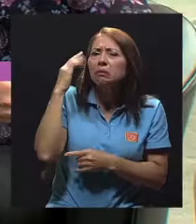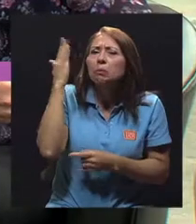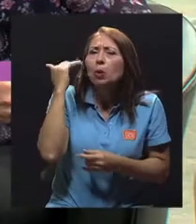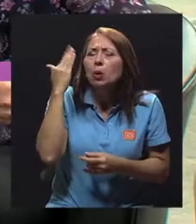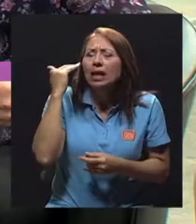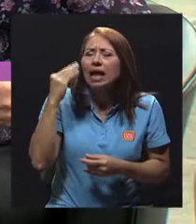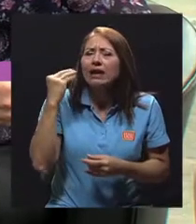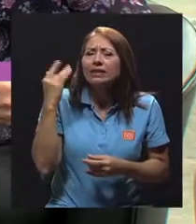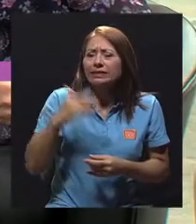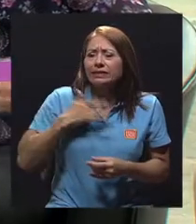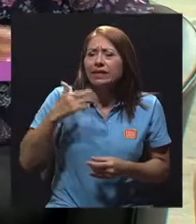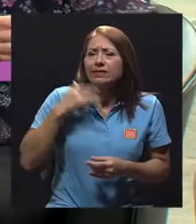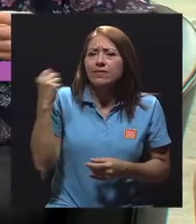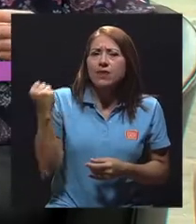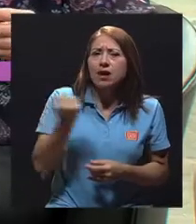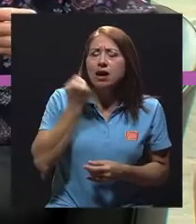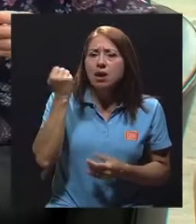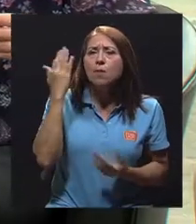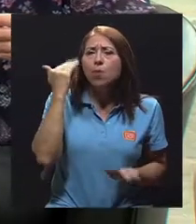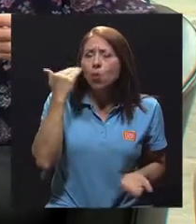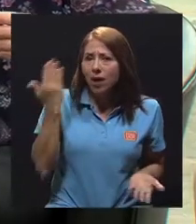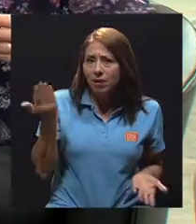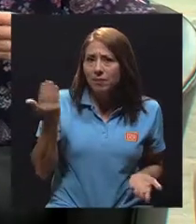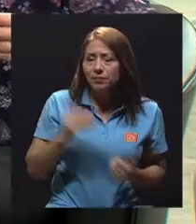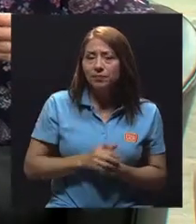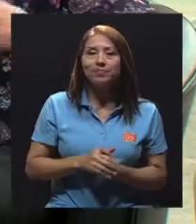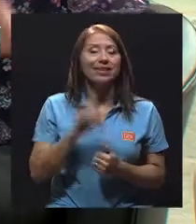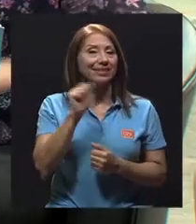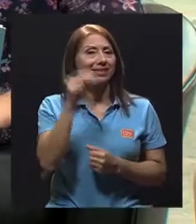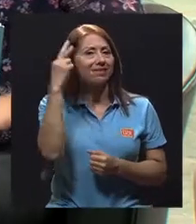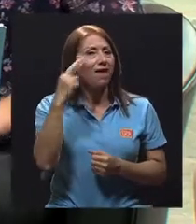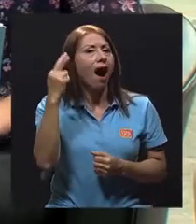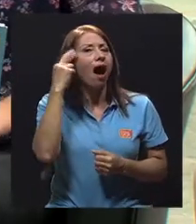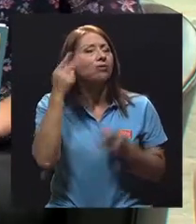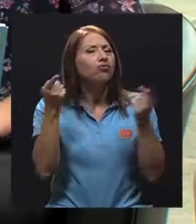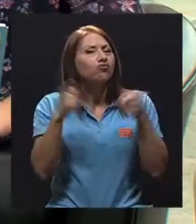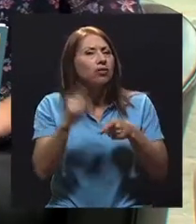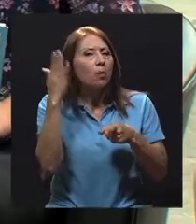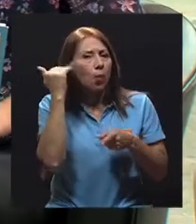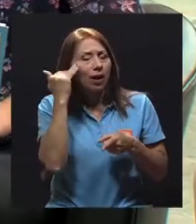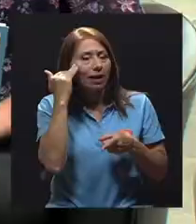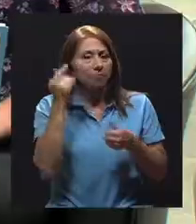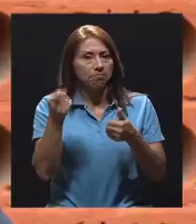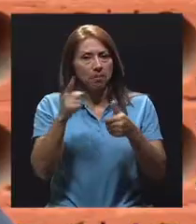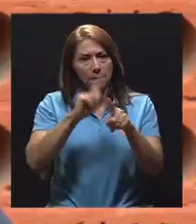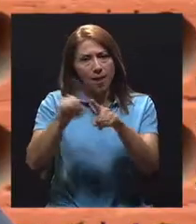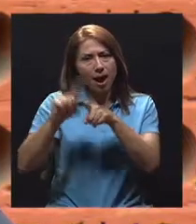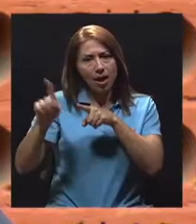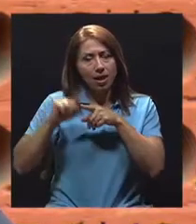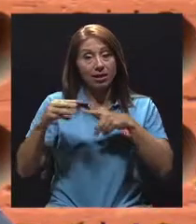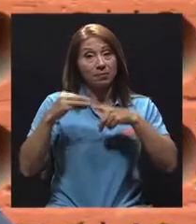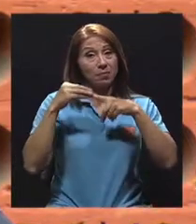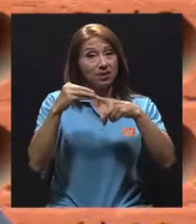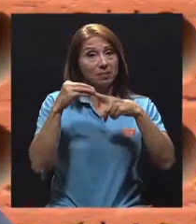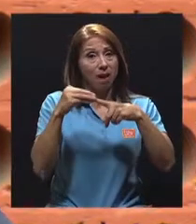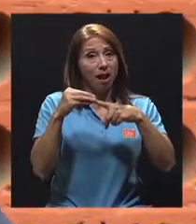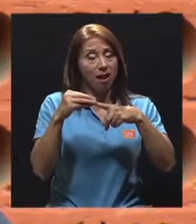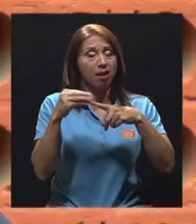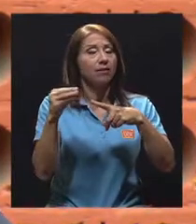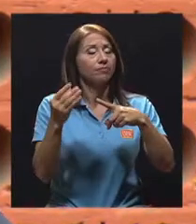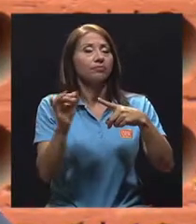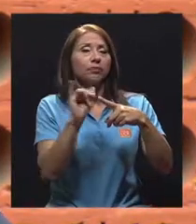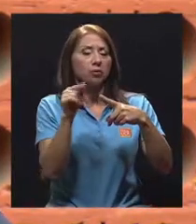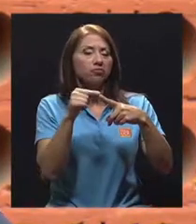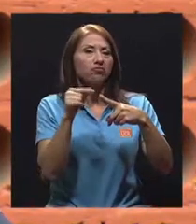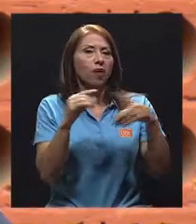esa hipersensibilidad, ¿verdad? Porque es bueno retomarlo. Claro, las causas pueden ser muy variadas. La principal causa, como lo